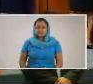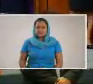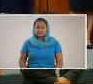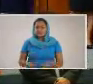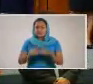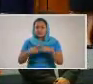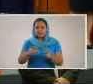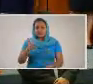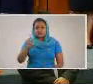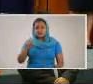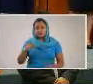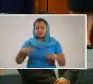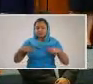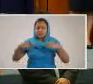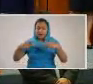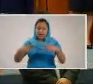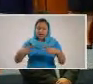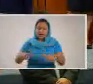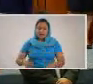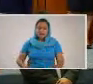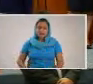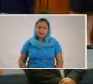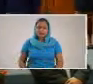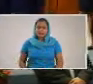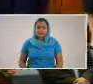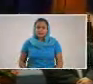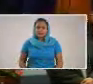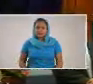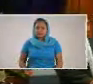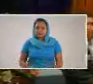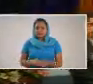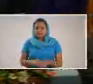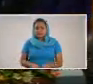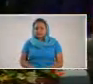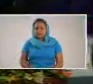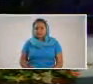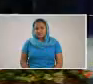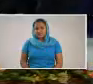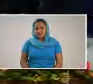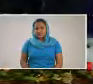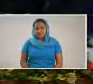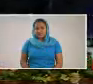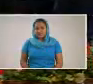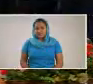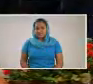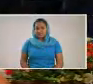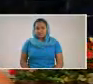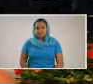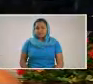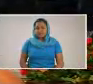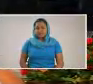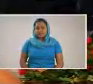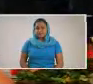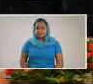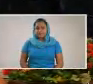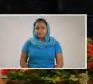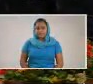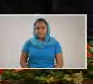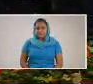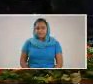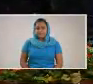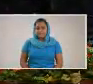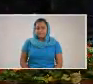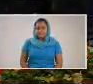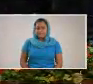Pero si no lo hay, o bien dejamos abierta la invitación, y le ruego a mis hermanos que estén atentos para